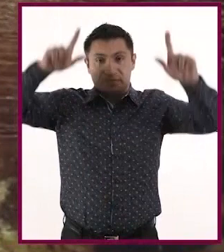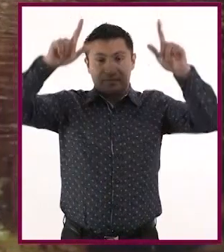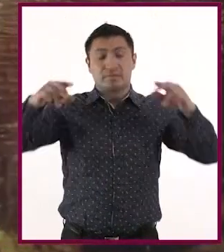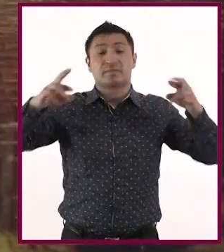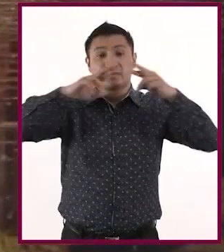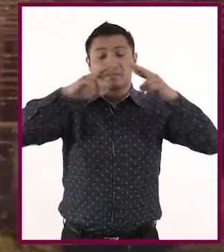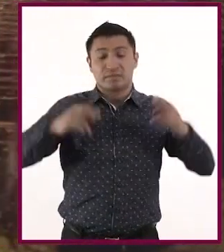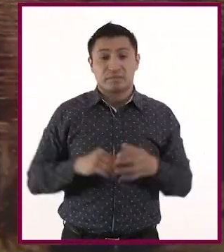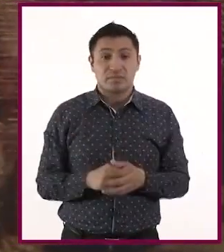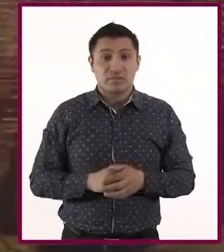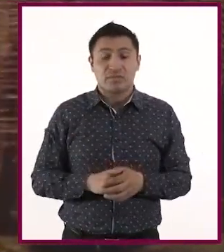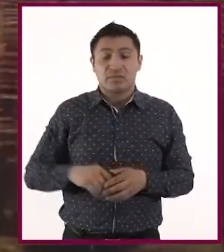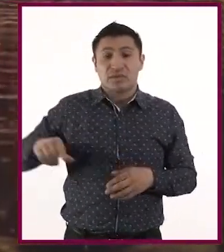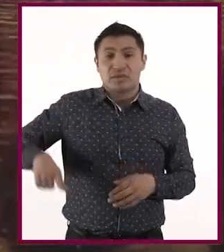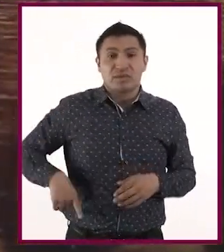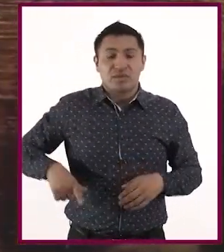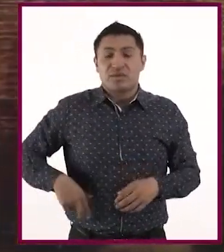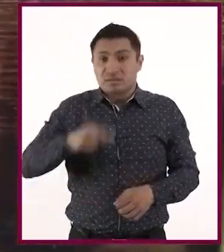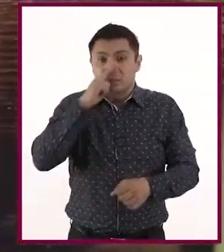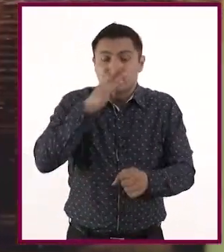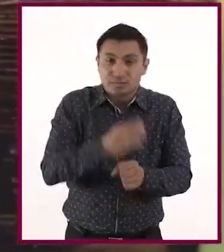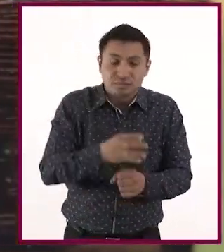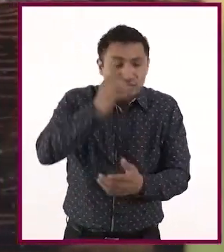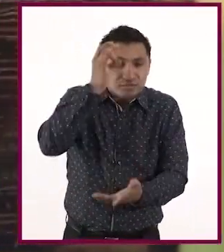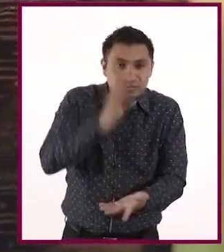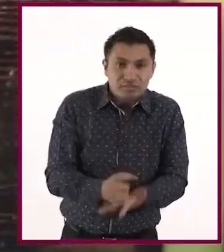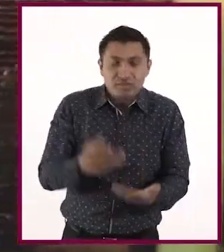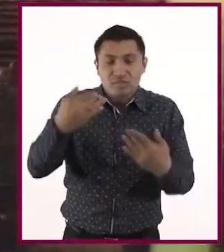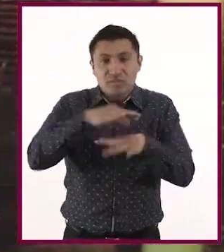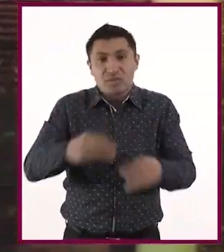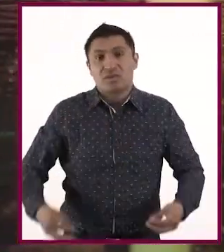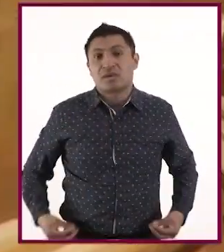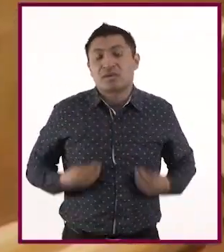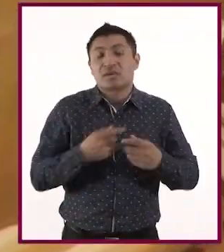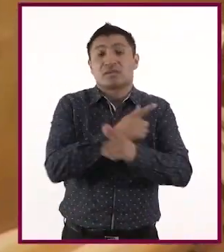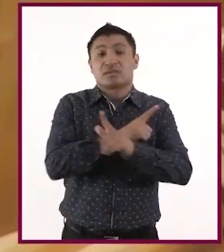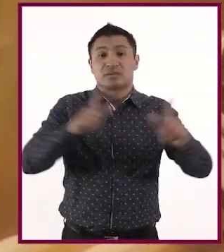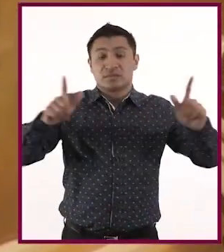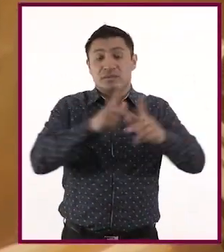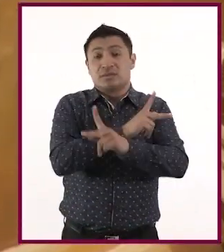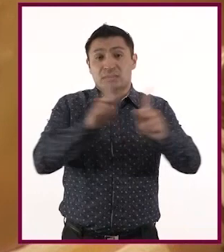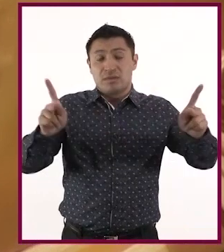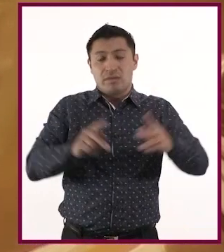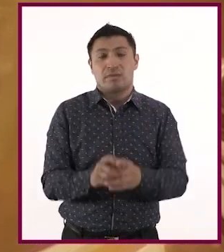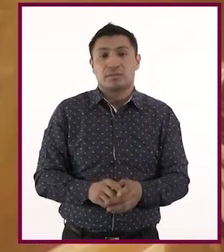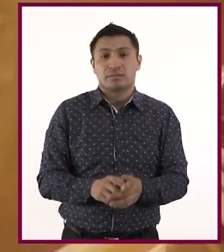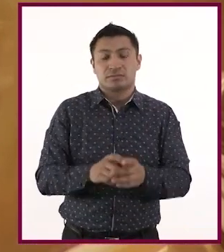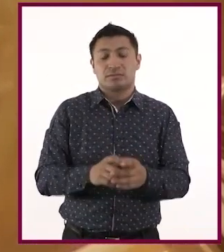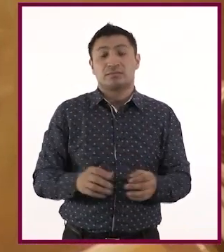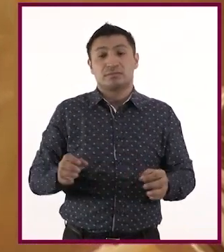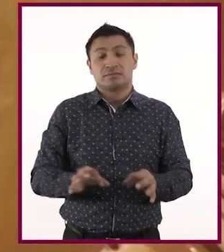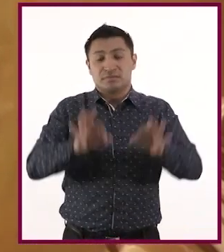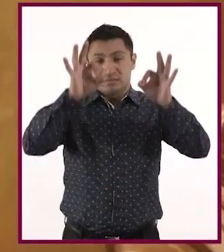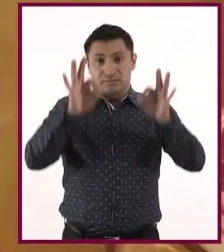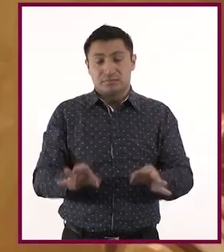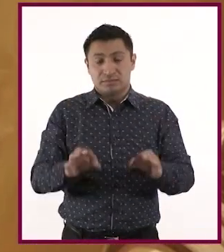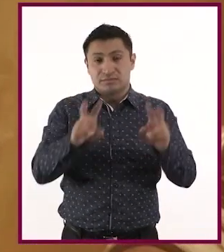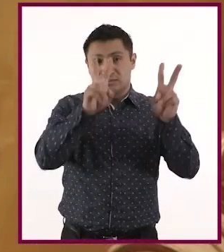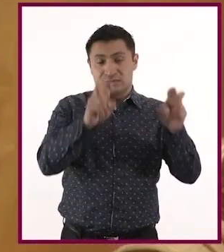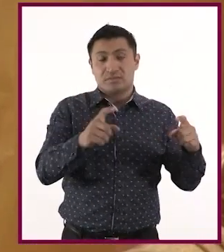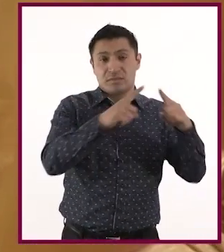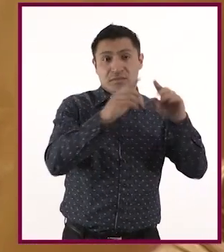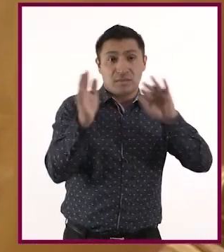y único responsable de la regulación política de la vida pública, demarcación clara entre los asuntos civiles